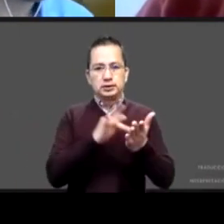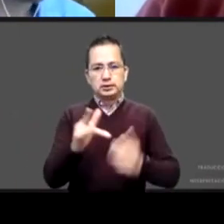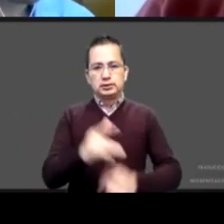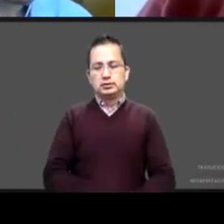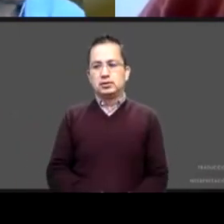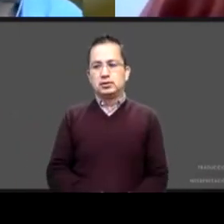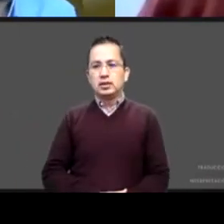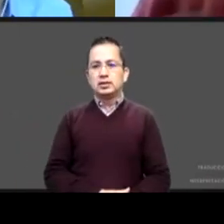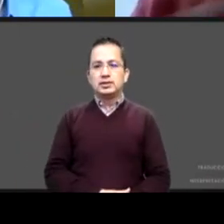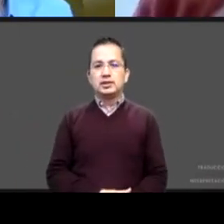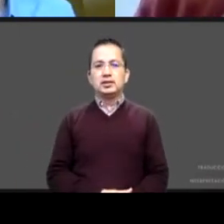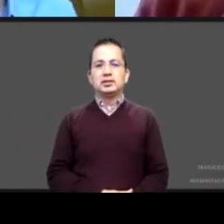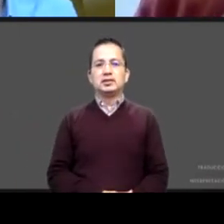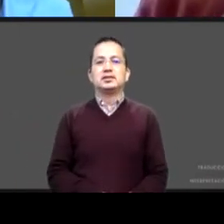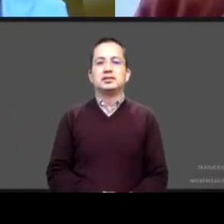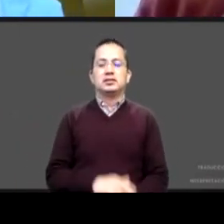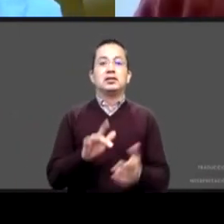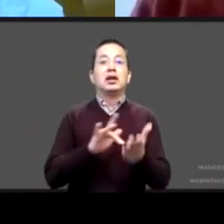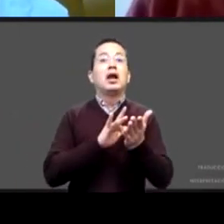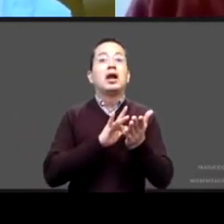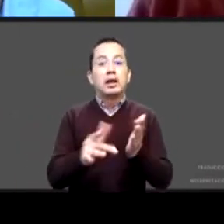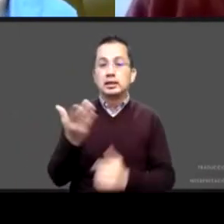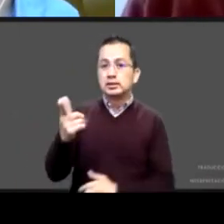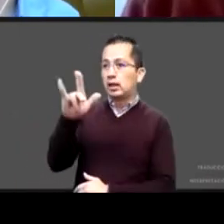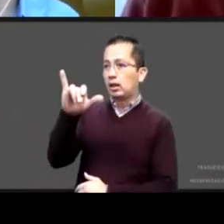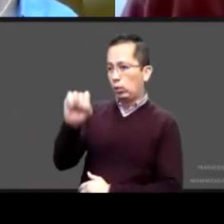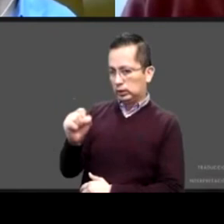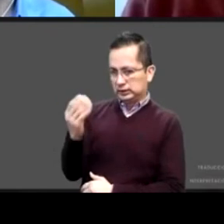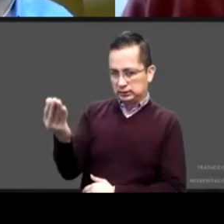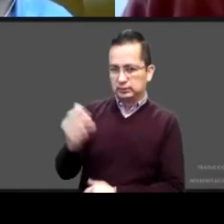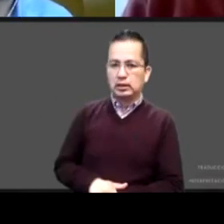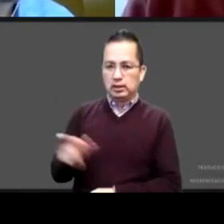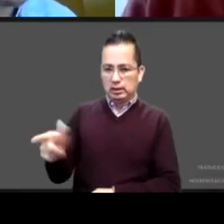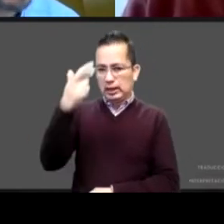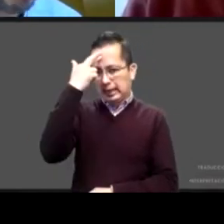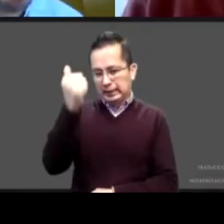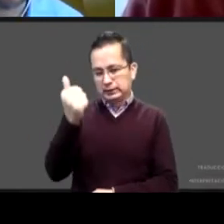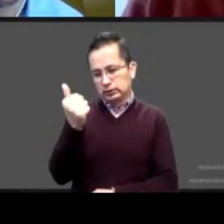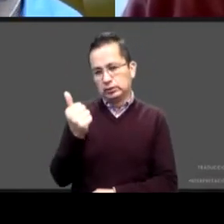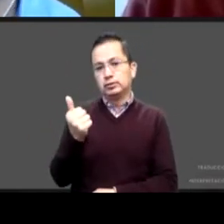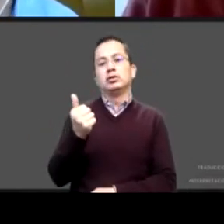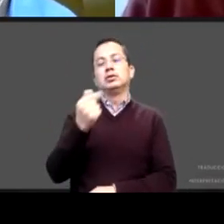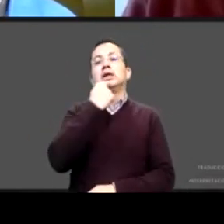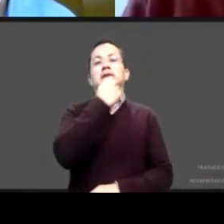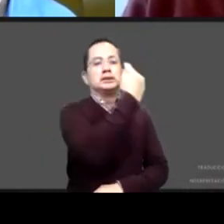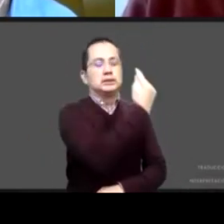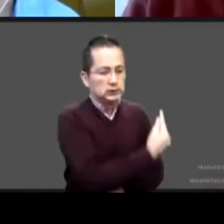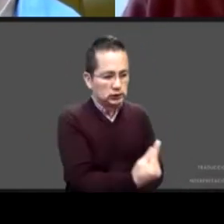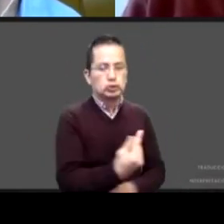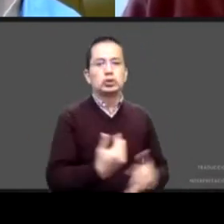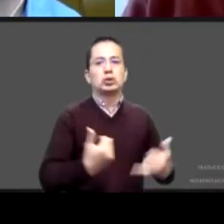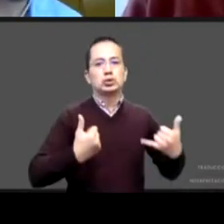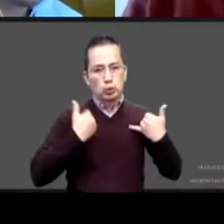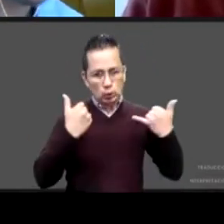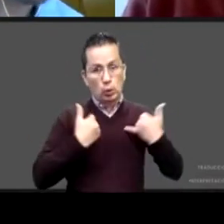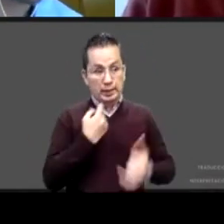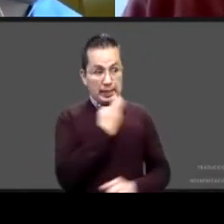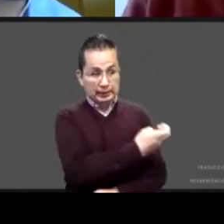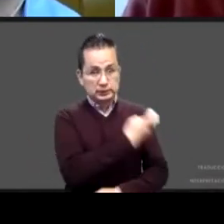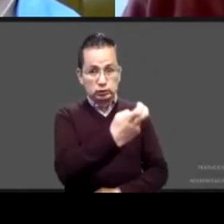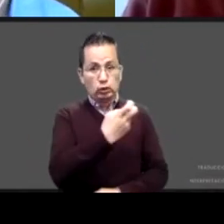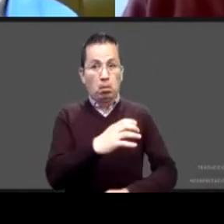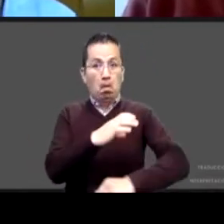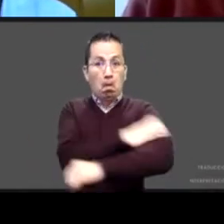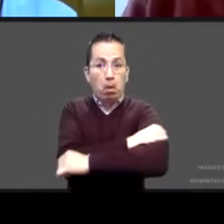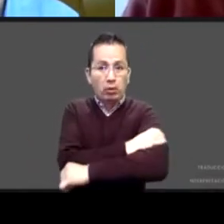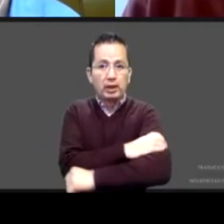Gracias, Luis. Ciertamente una niña, un niño, un adolescente empoderado es aquel que tiene conocimiento, aquel